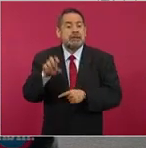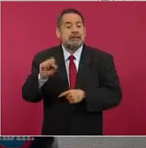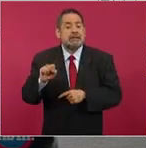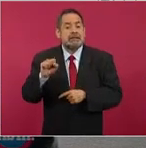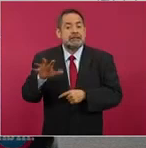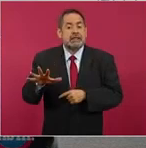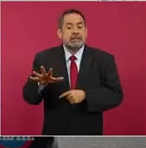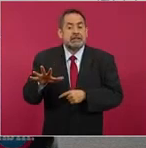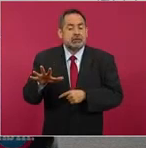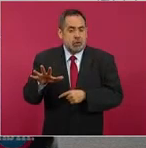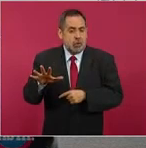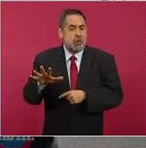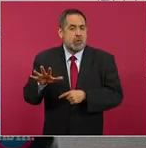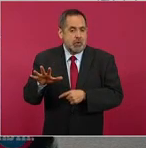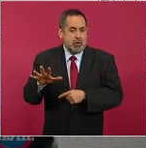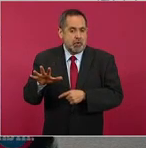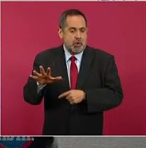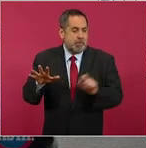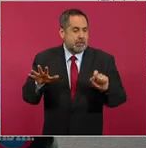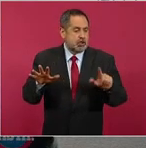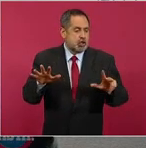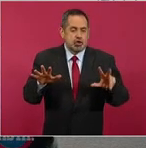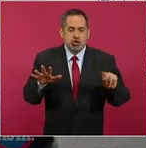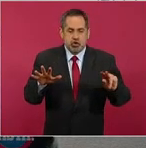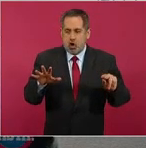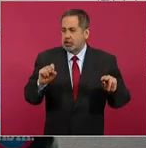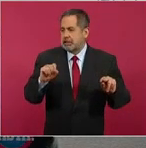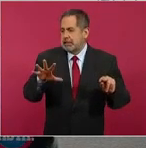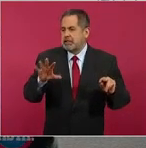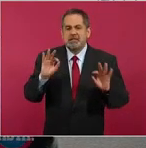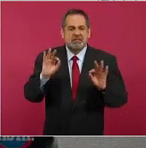65 contra 28.